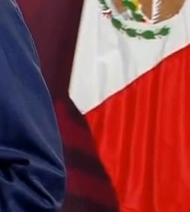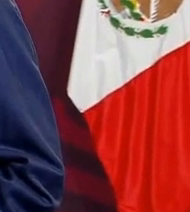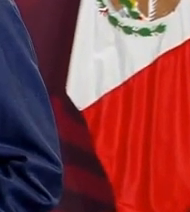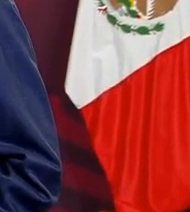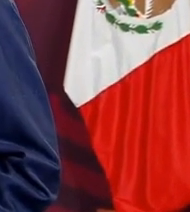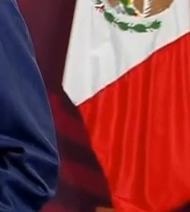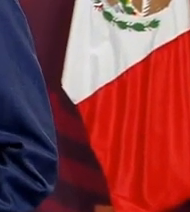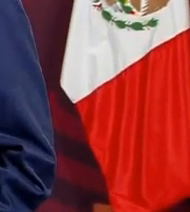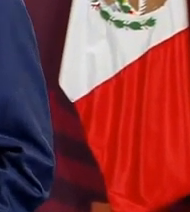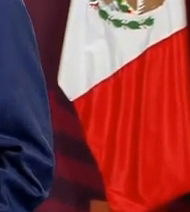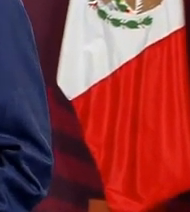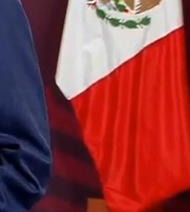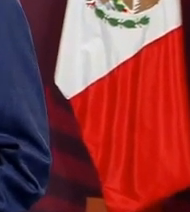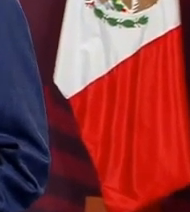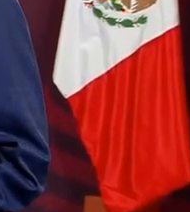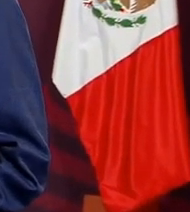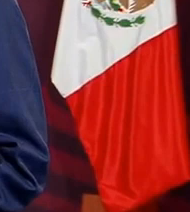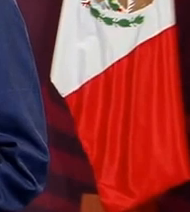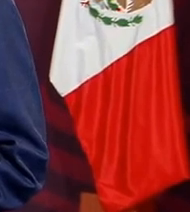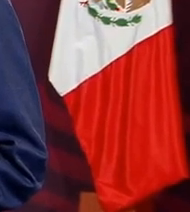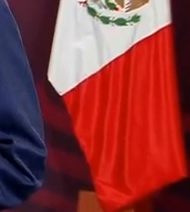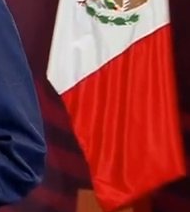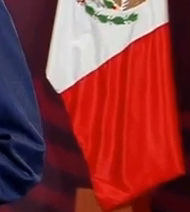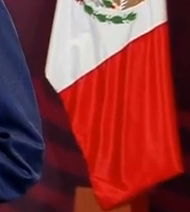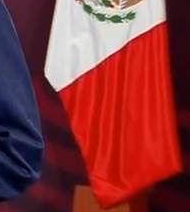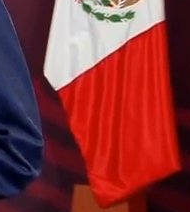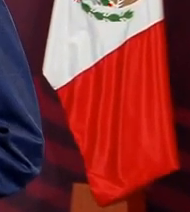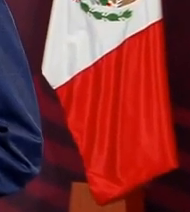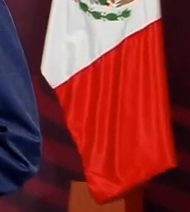Siempre han recurrido a eso.